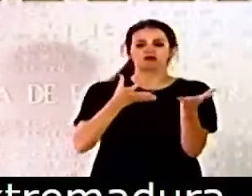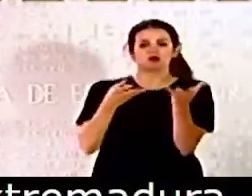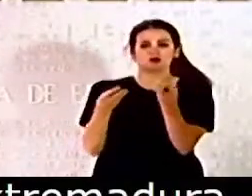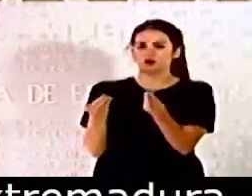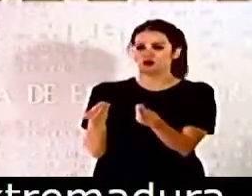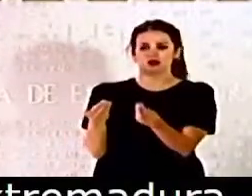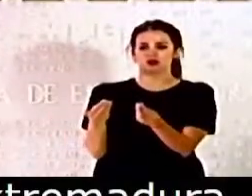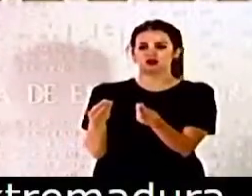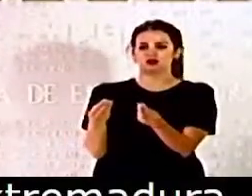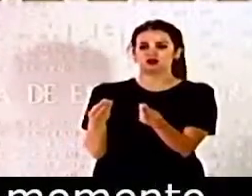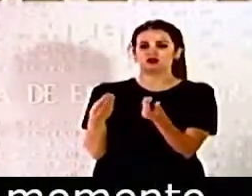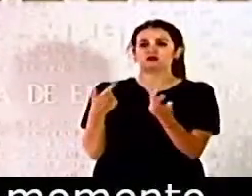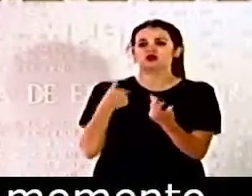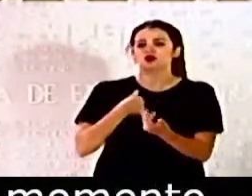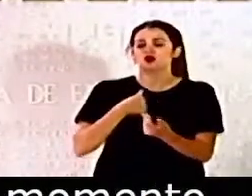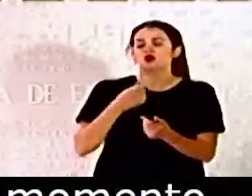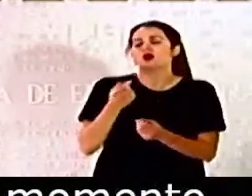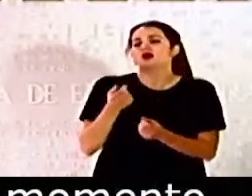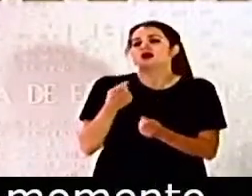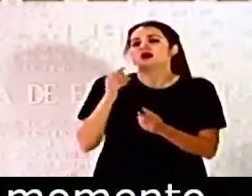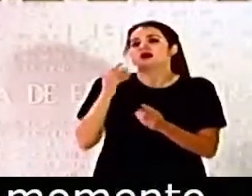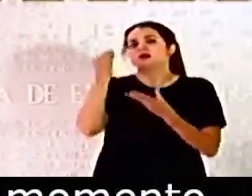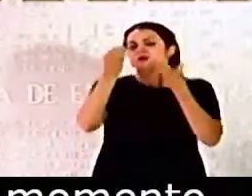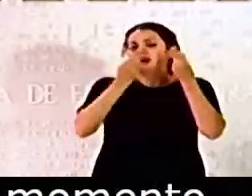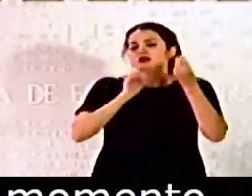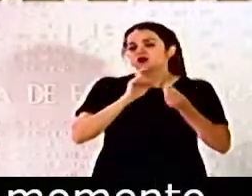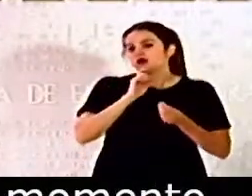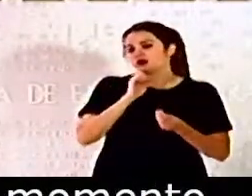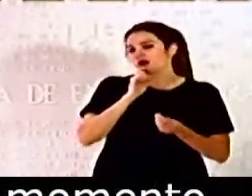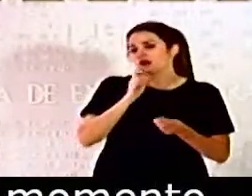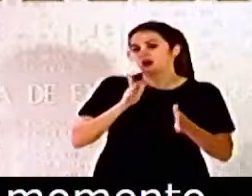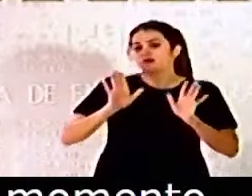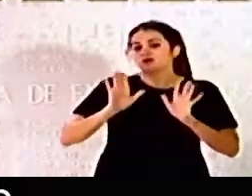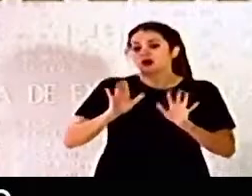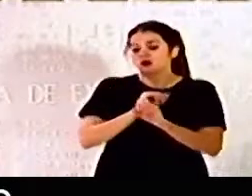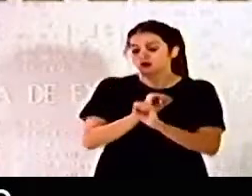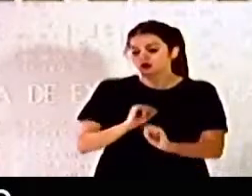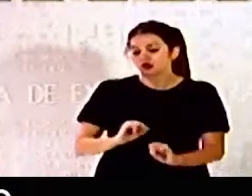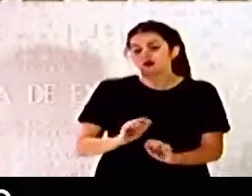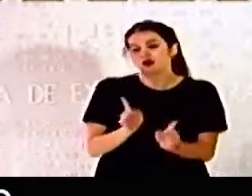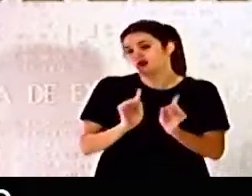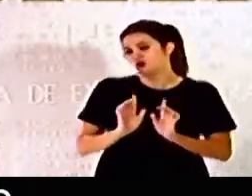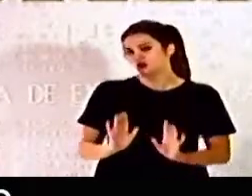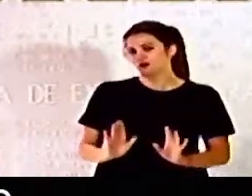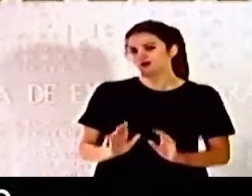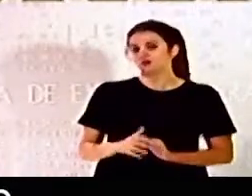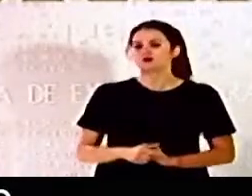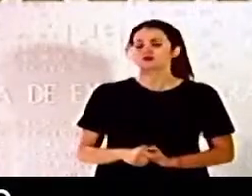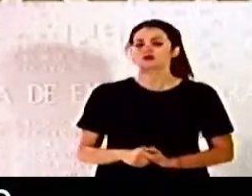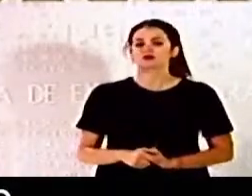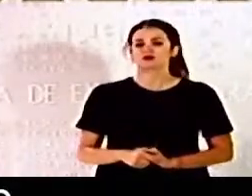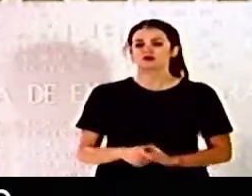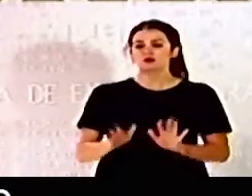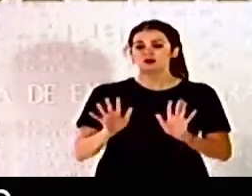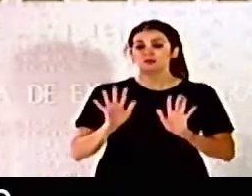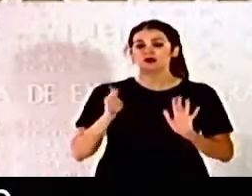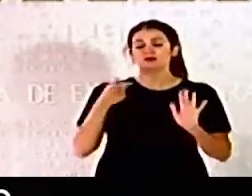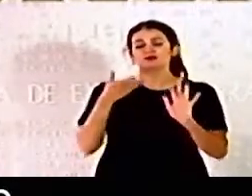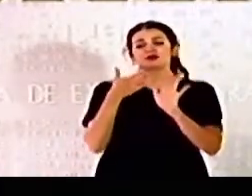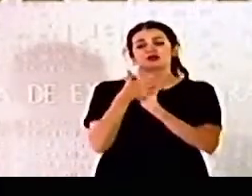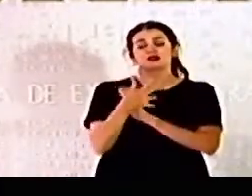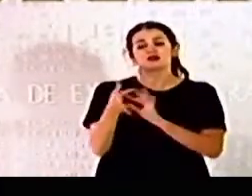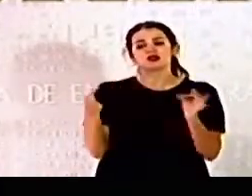Y yo lo veo muy complicado, muy complicado. Ahora, imposible, no hay nada imposible. Pero eso significa